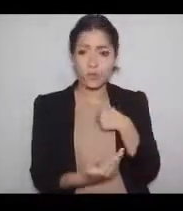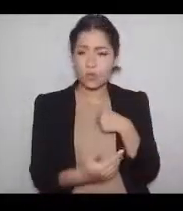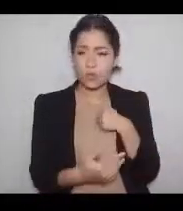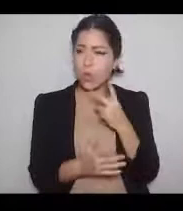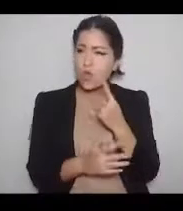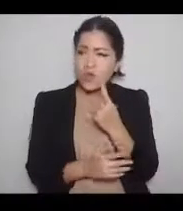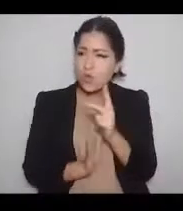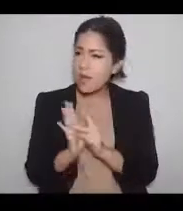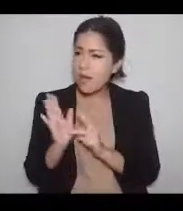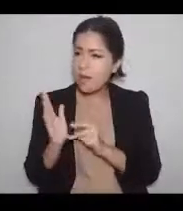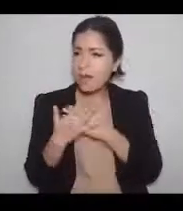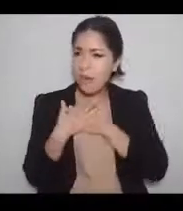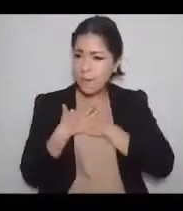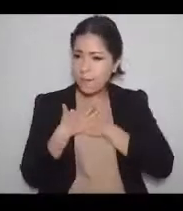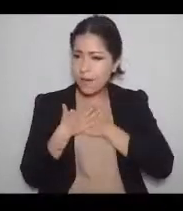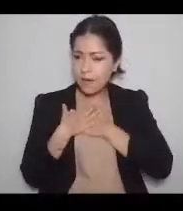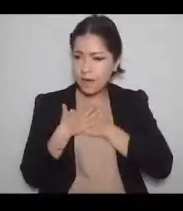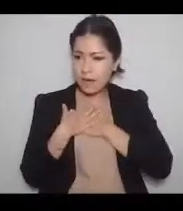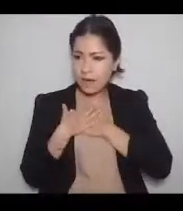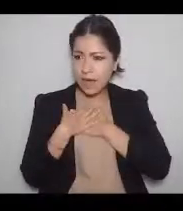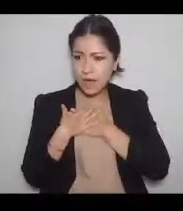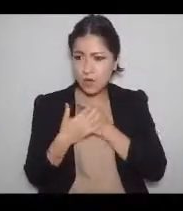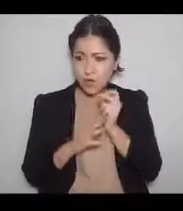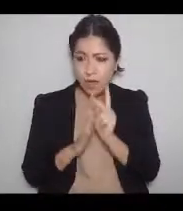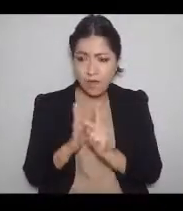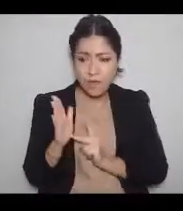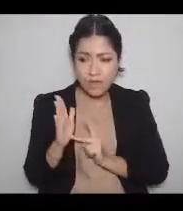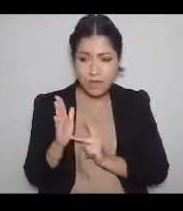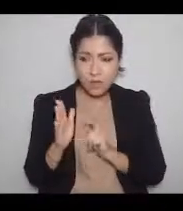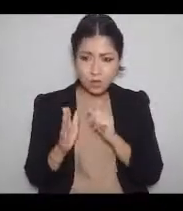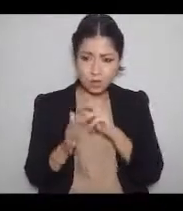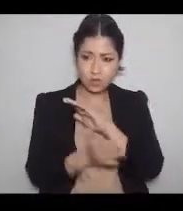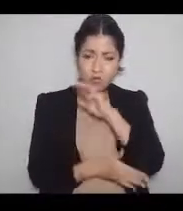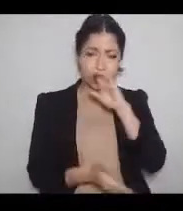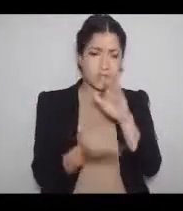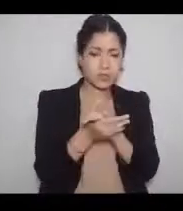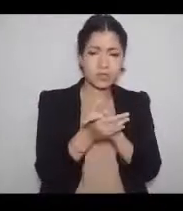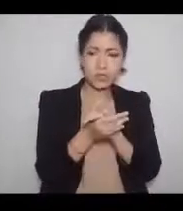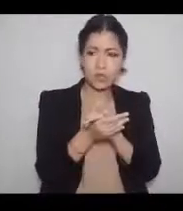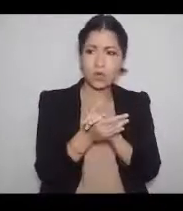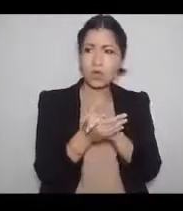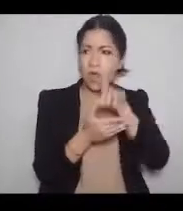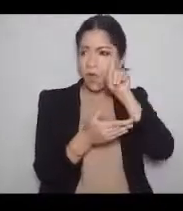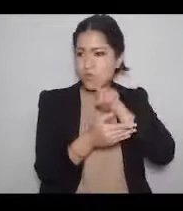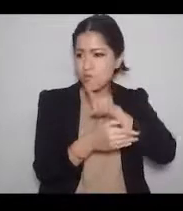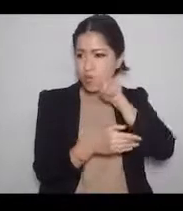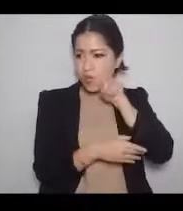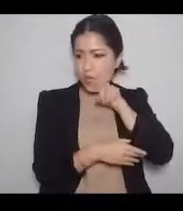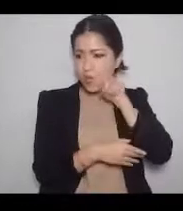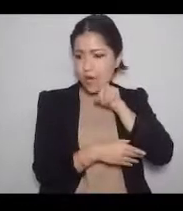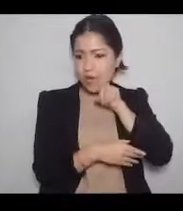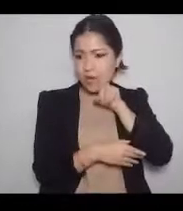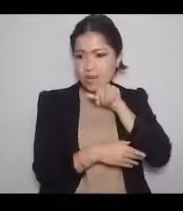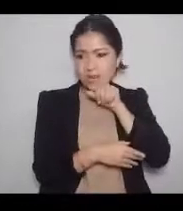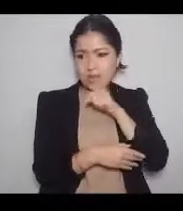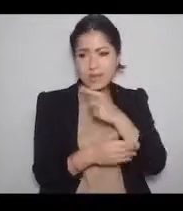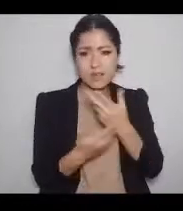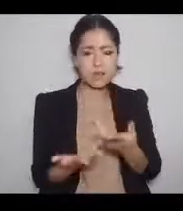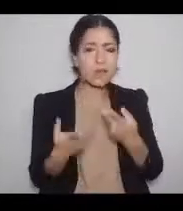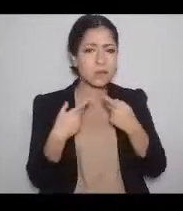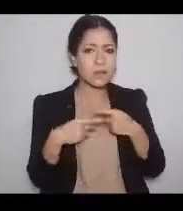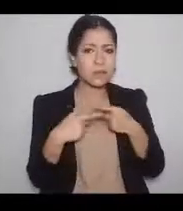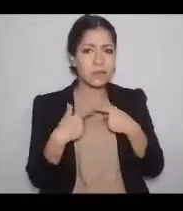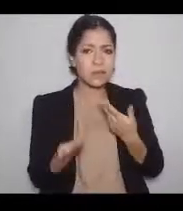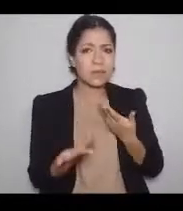gordita que ya había ayudado en dos ocasiones. Incluso alguien tan sucio y tan enfermo